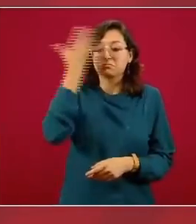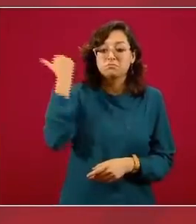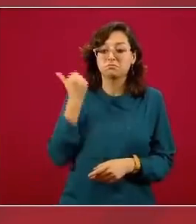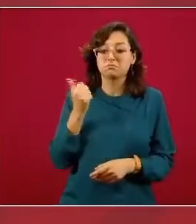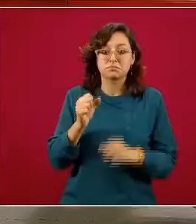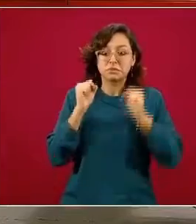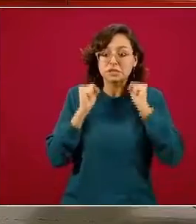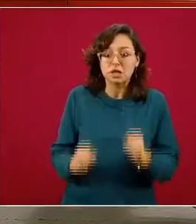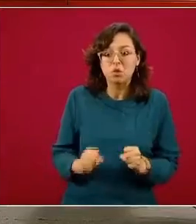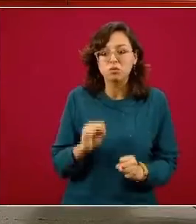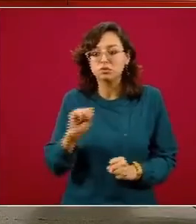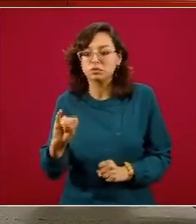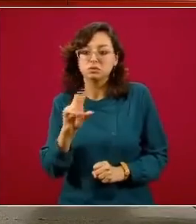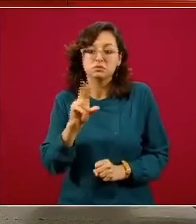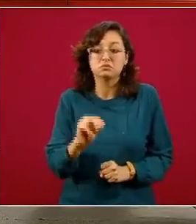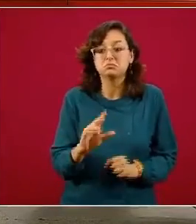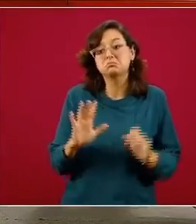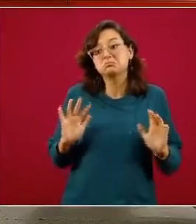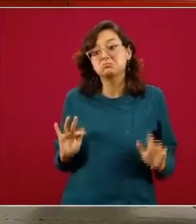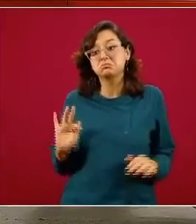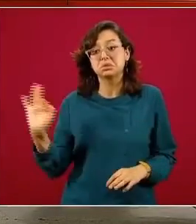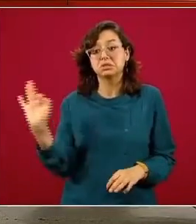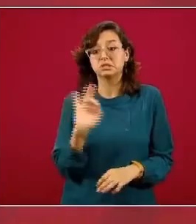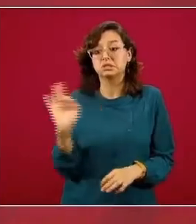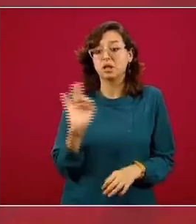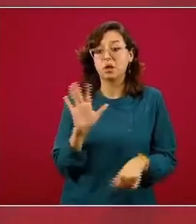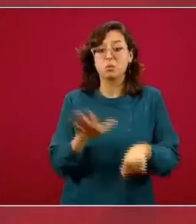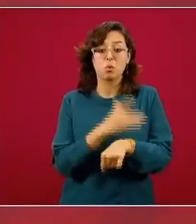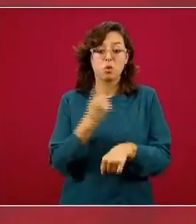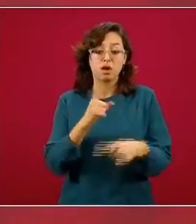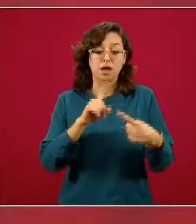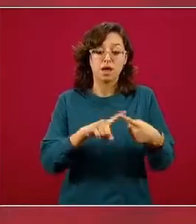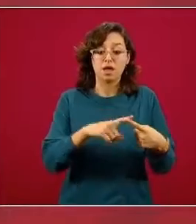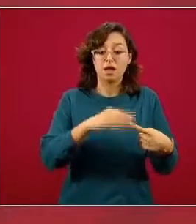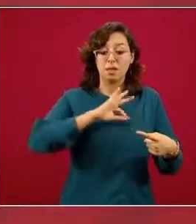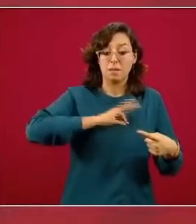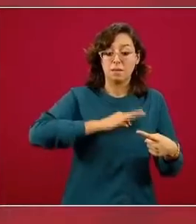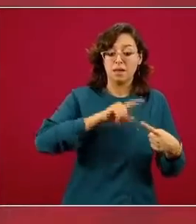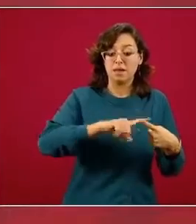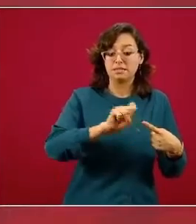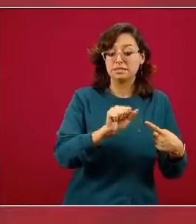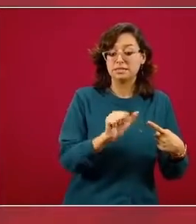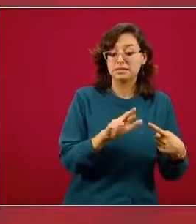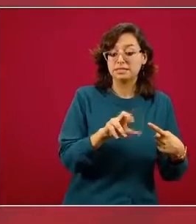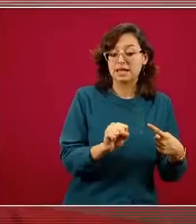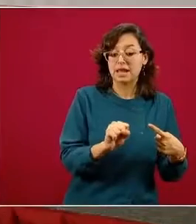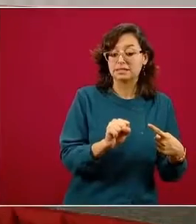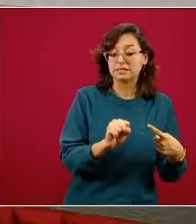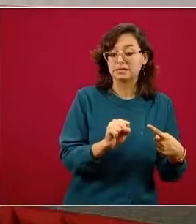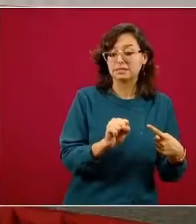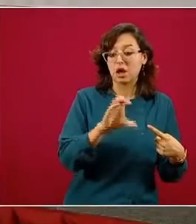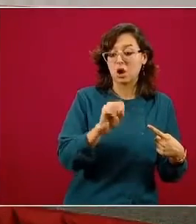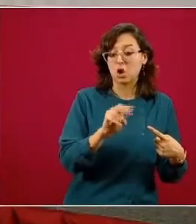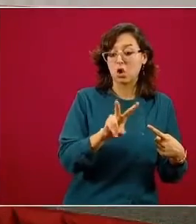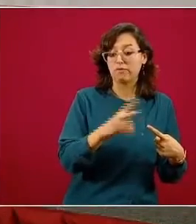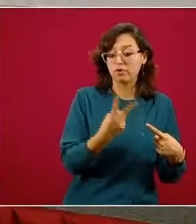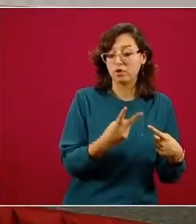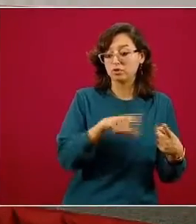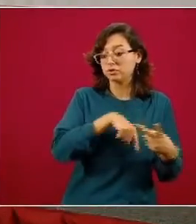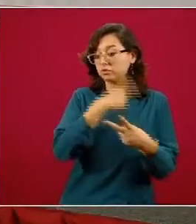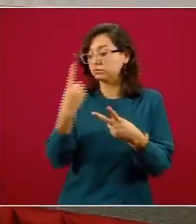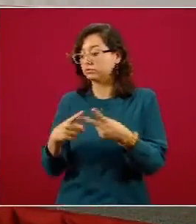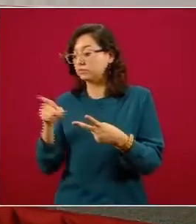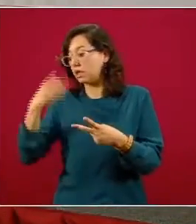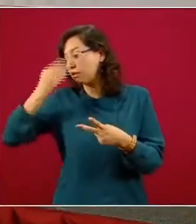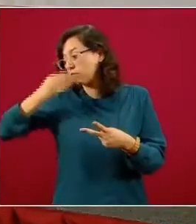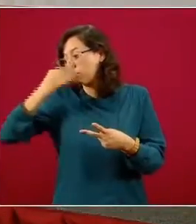allá de la similitud que tiene el virus SARS-CoV-2 con los virus influenza en cuanto a su vía